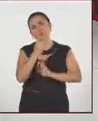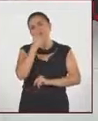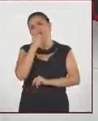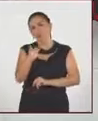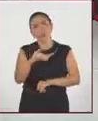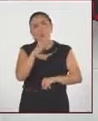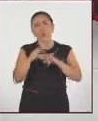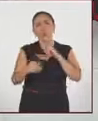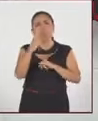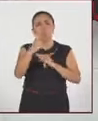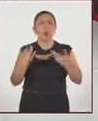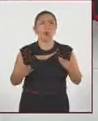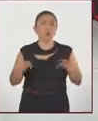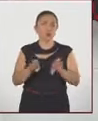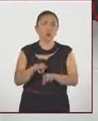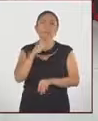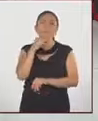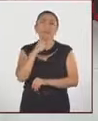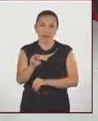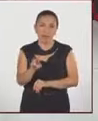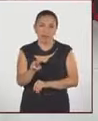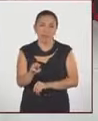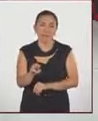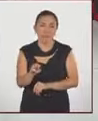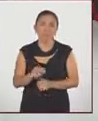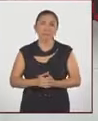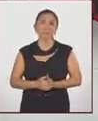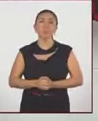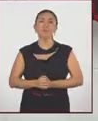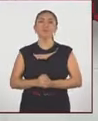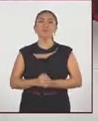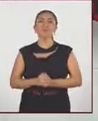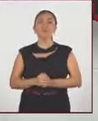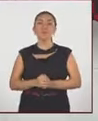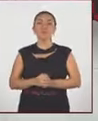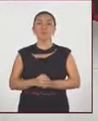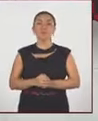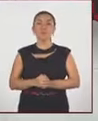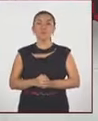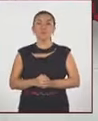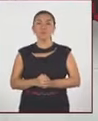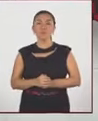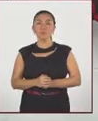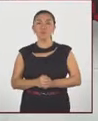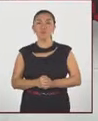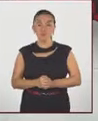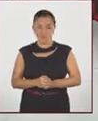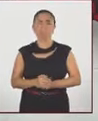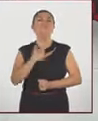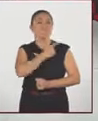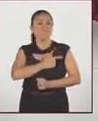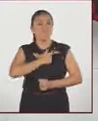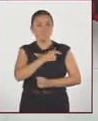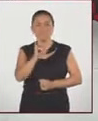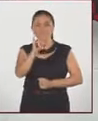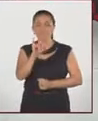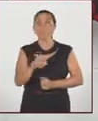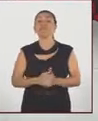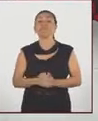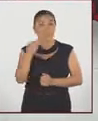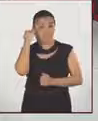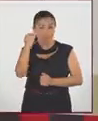nos compartieras un mensaje ya a modo de conclusión de tu participación. Sí, claro, la